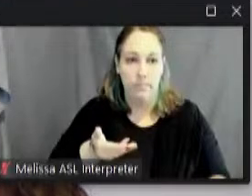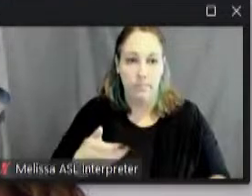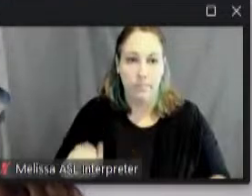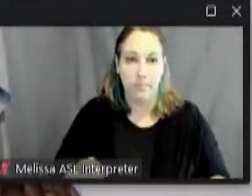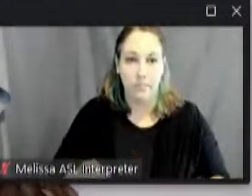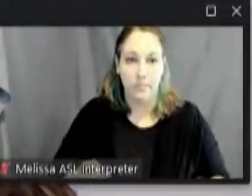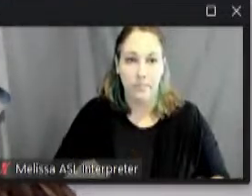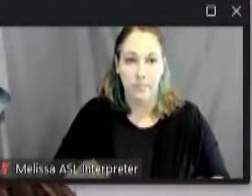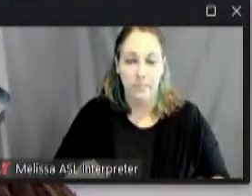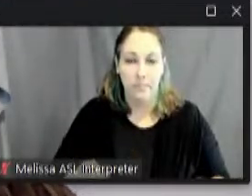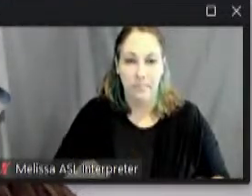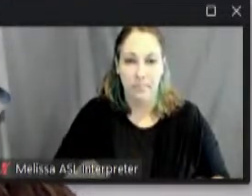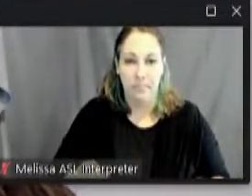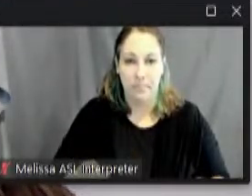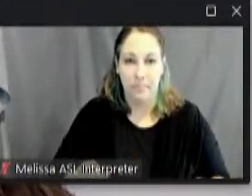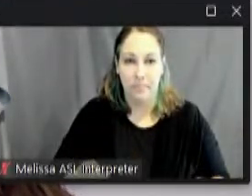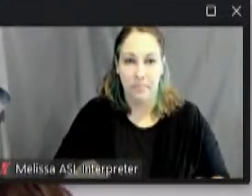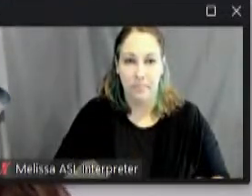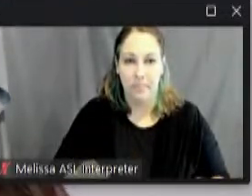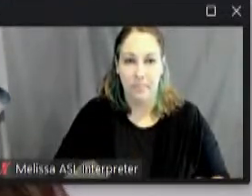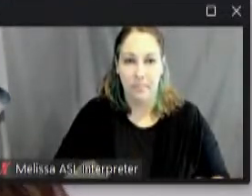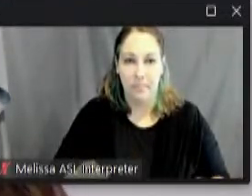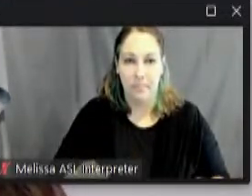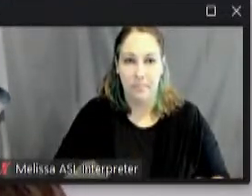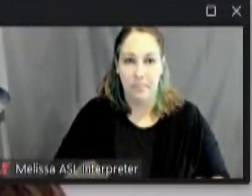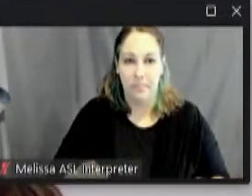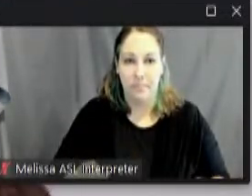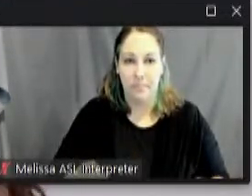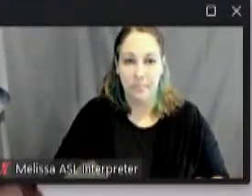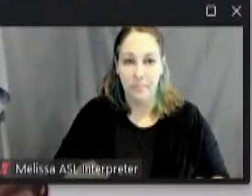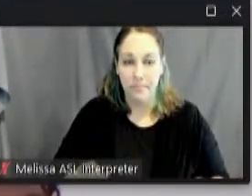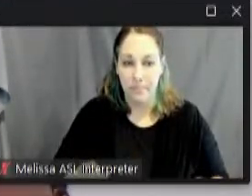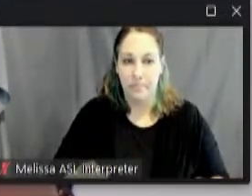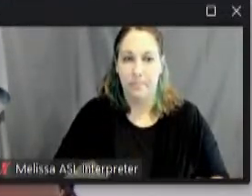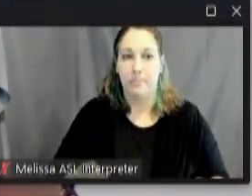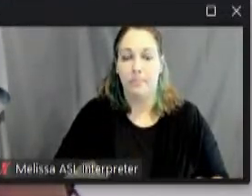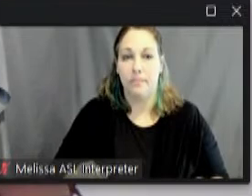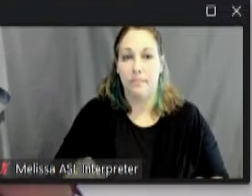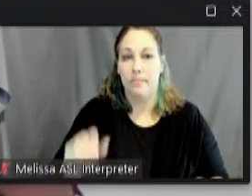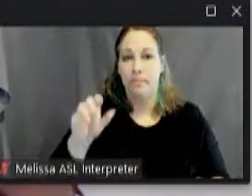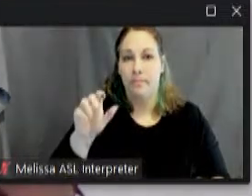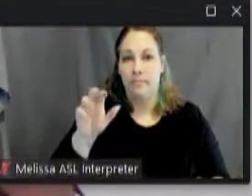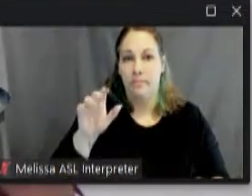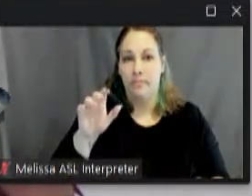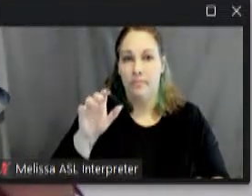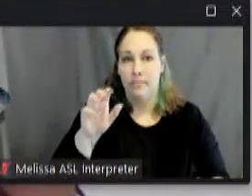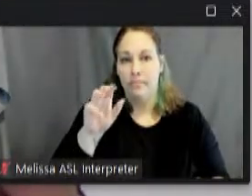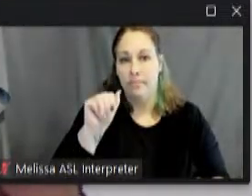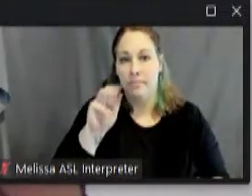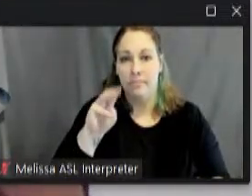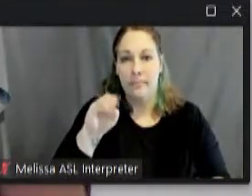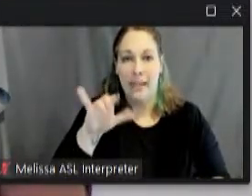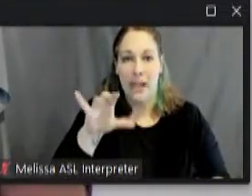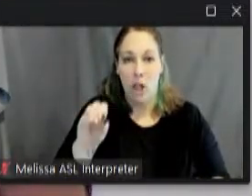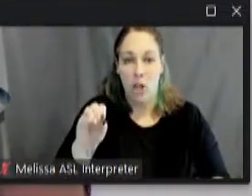Andrade Rodas, subprocurador general de la República de Honduras. El Estado de Honduras se